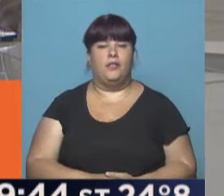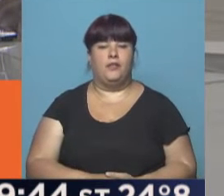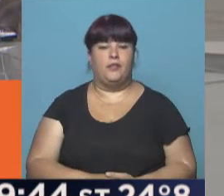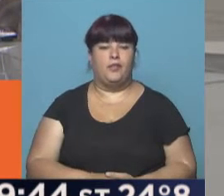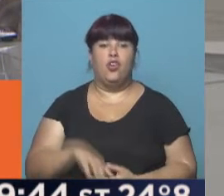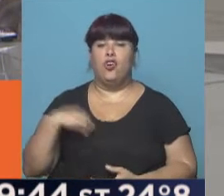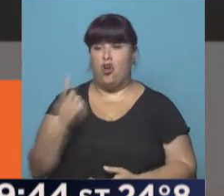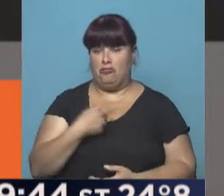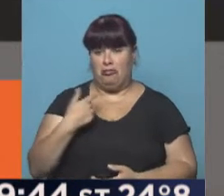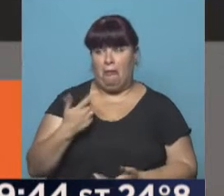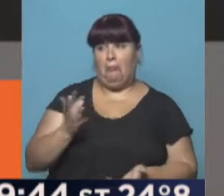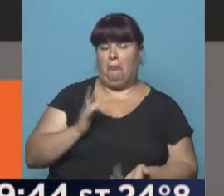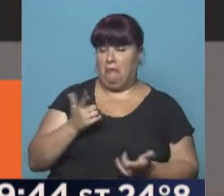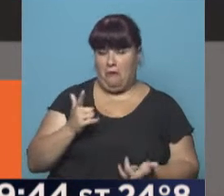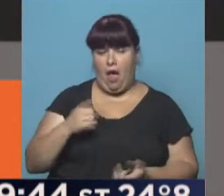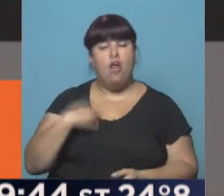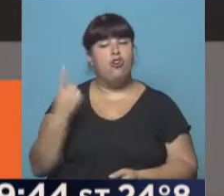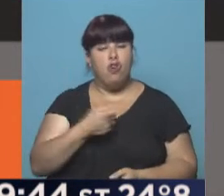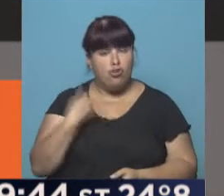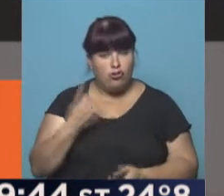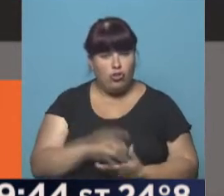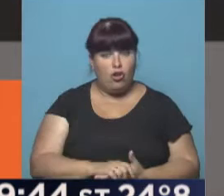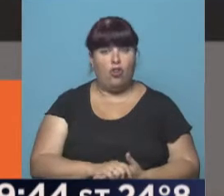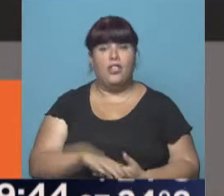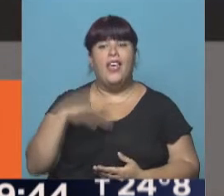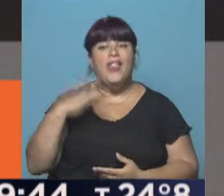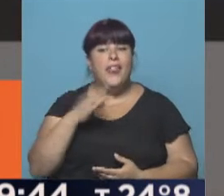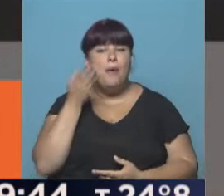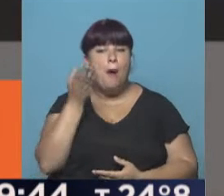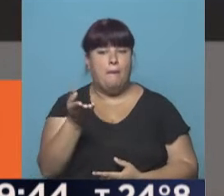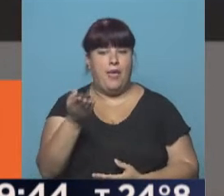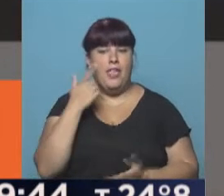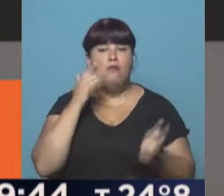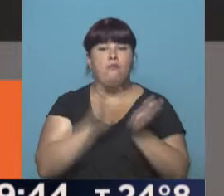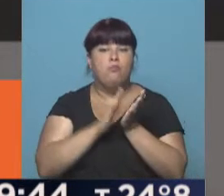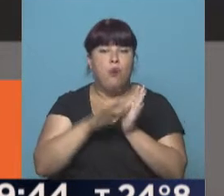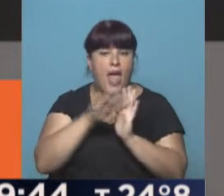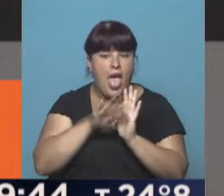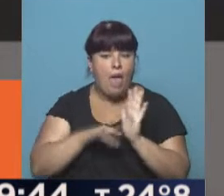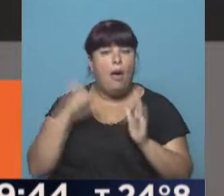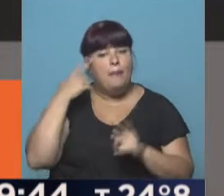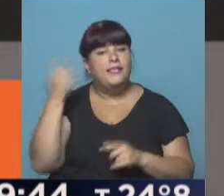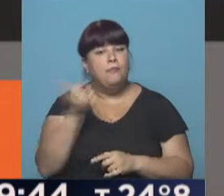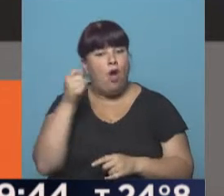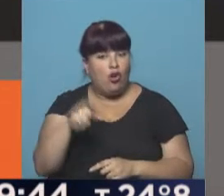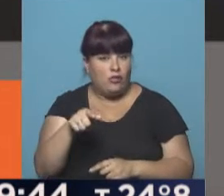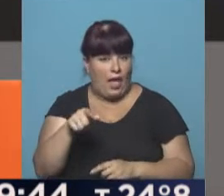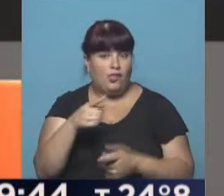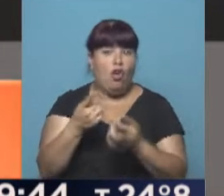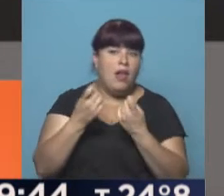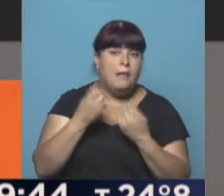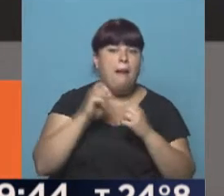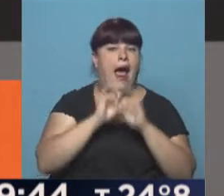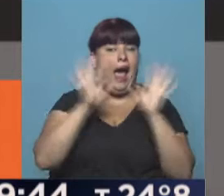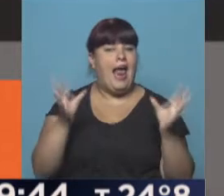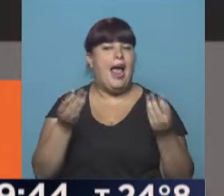en nosotros no impacta nosotros tenemos que pedir las medidas de prueba que consideremos que sean necesarias para